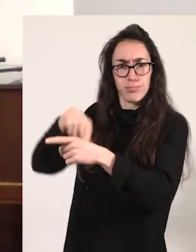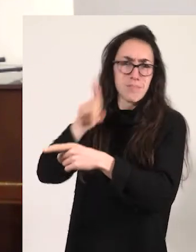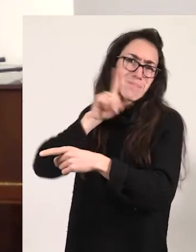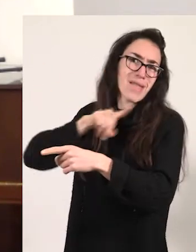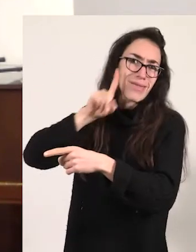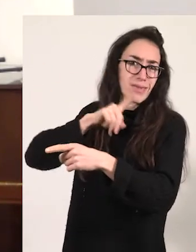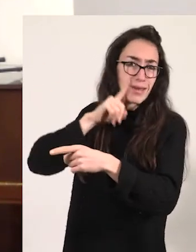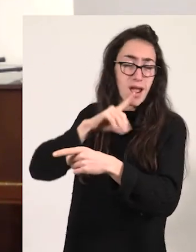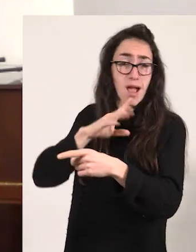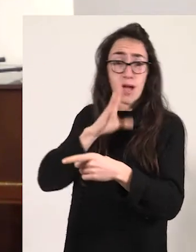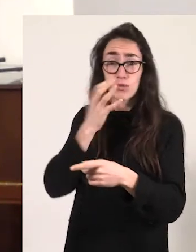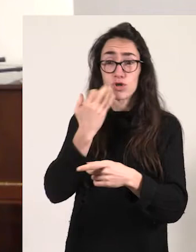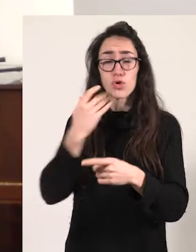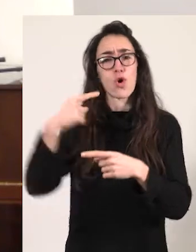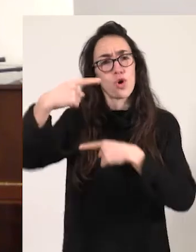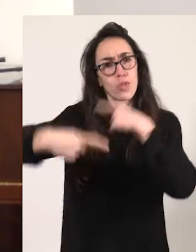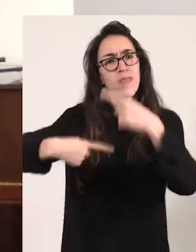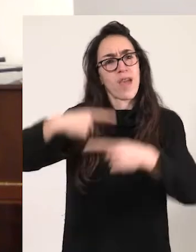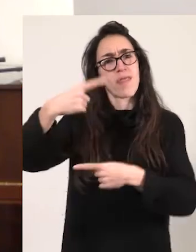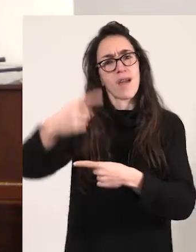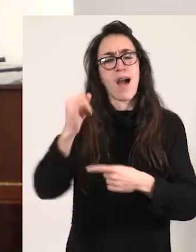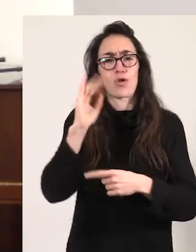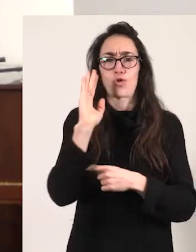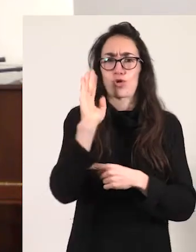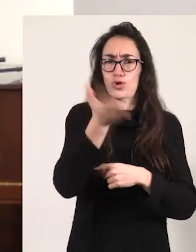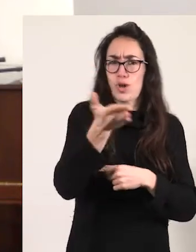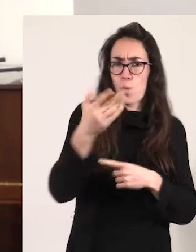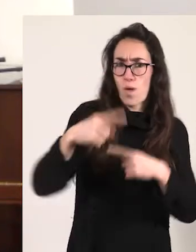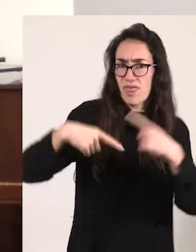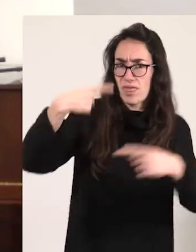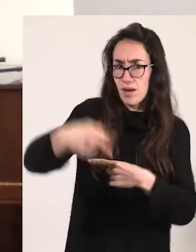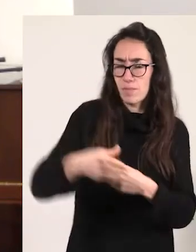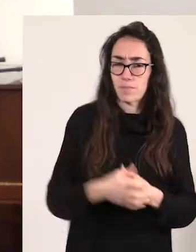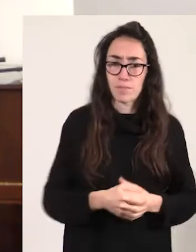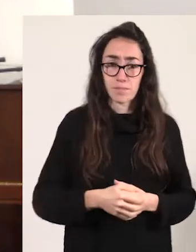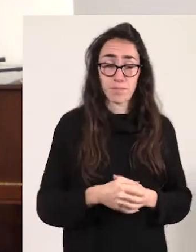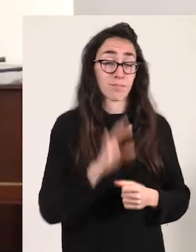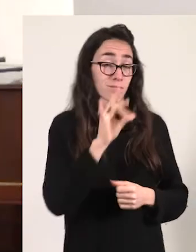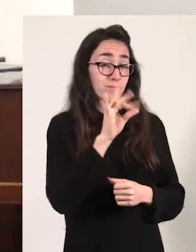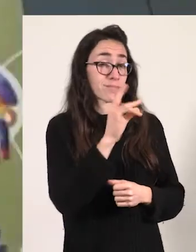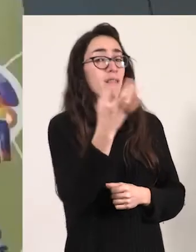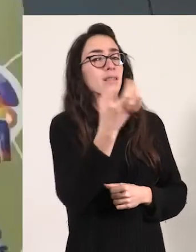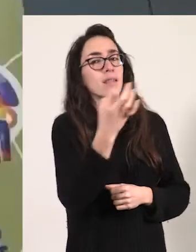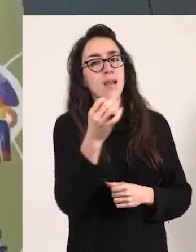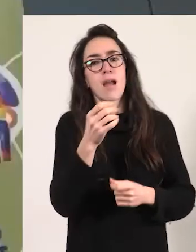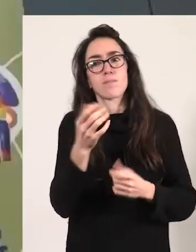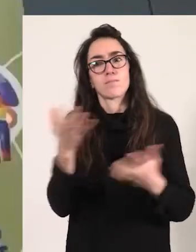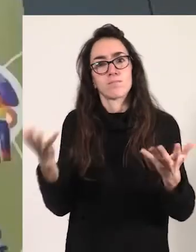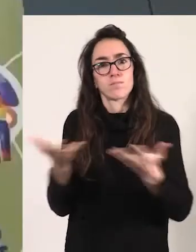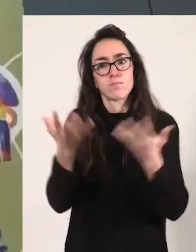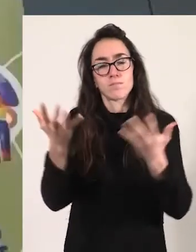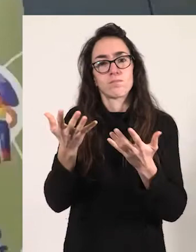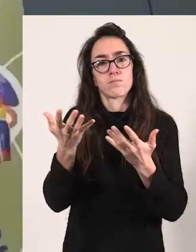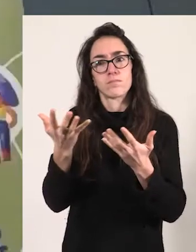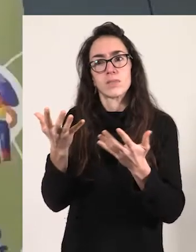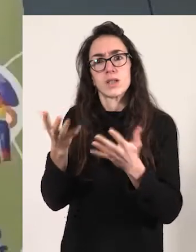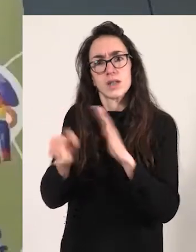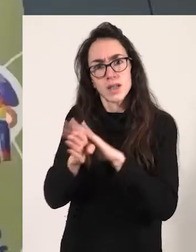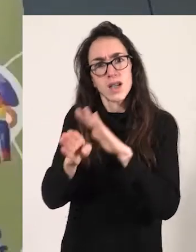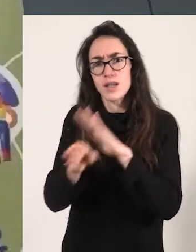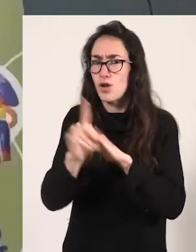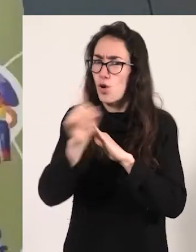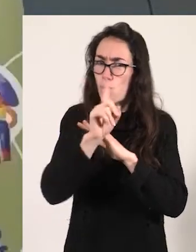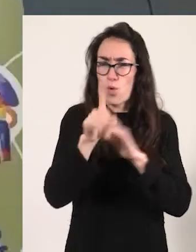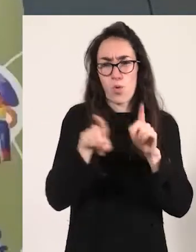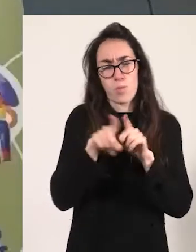de desmentir ciertos discursos porque, insisto, tiene consecuencias en el día a día, las tiene. Lo que no tienen que hacer es alimentar ese relato que ya está